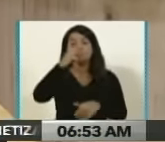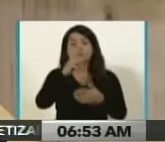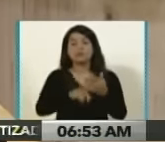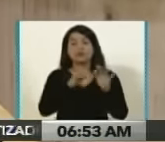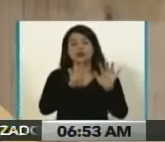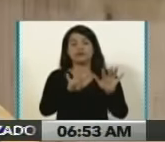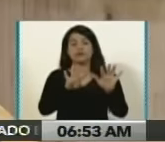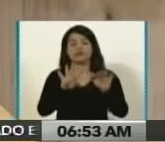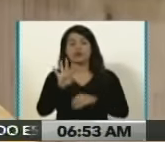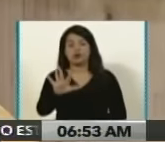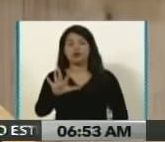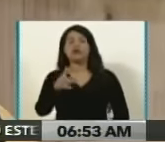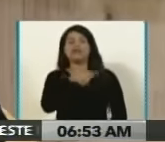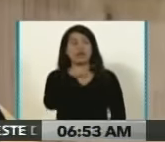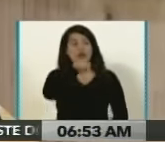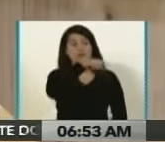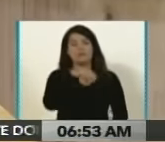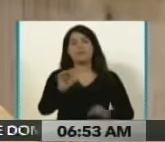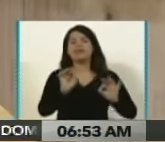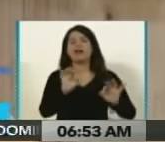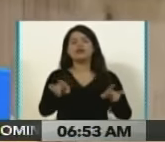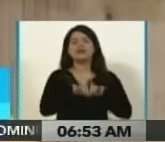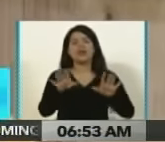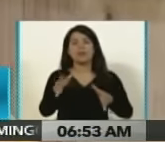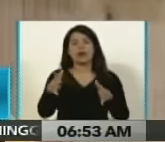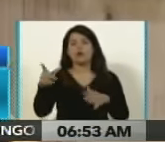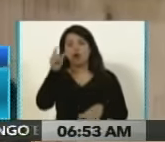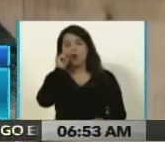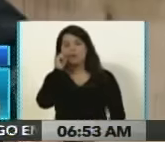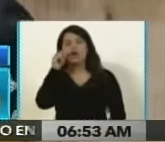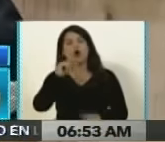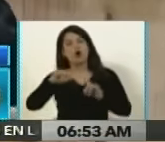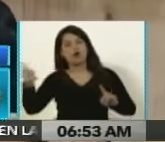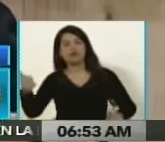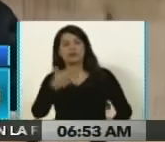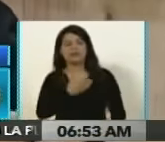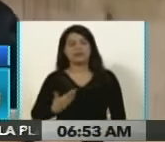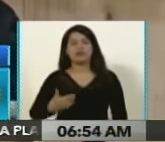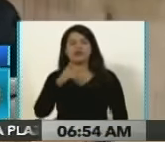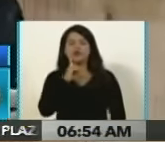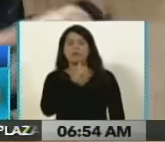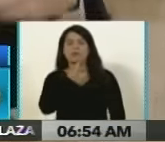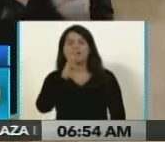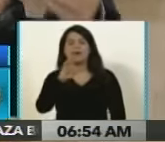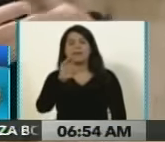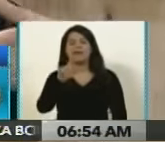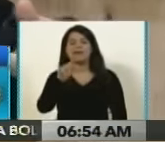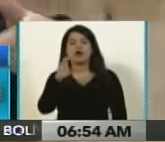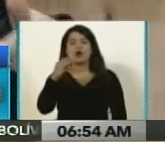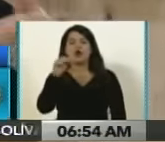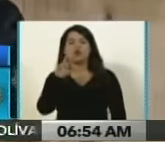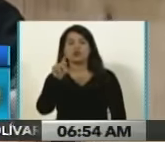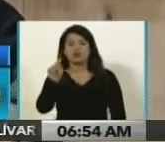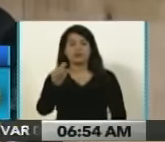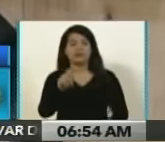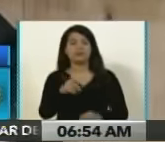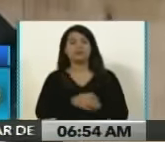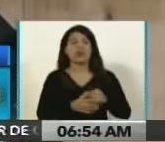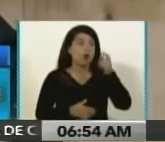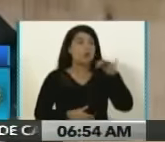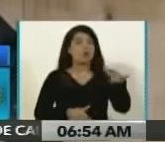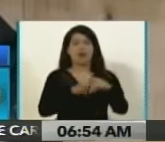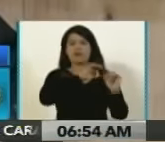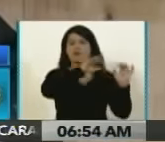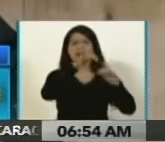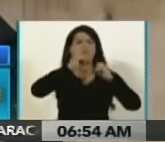preparado el triunfo de Betancur. Betancur gana esas elecciones y ese pueblo vuelve a salir a la calle protestando por la